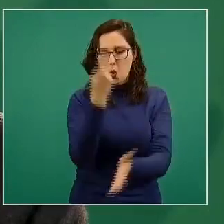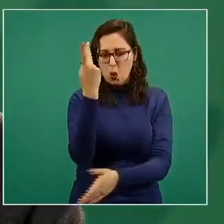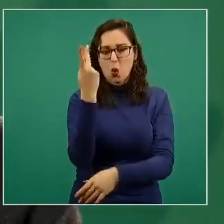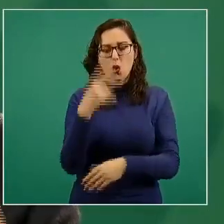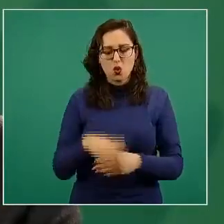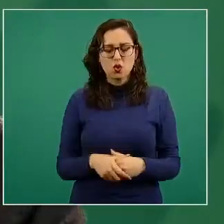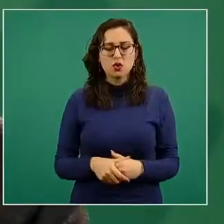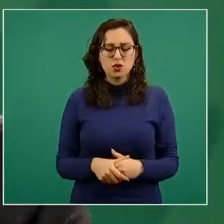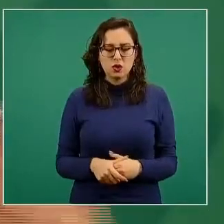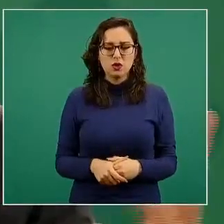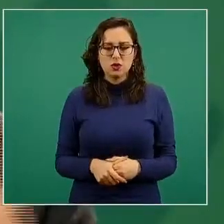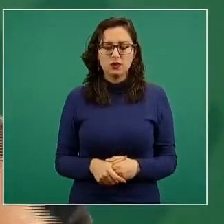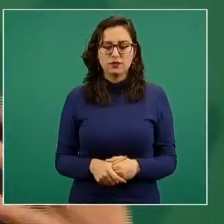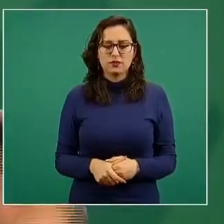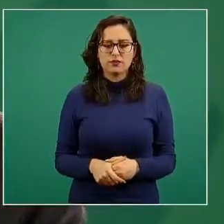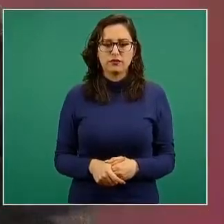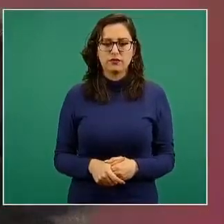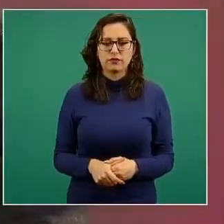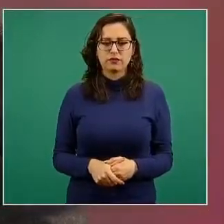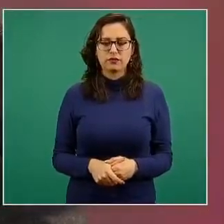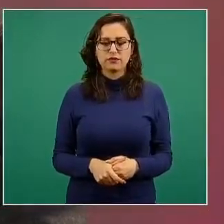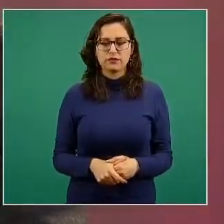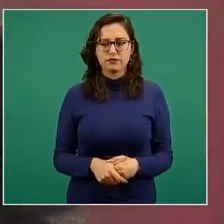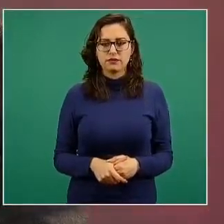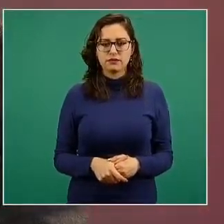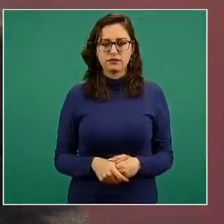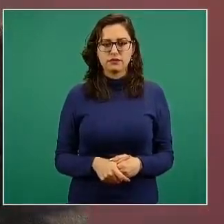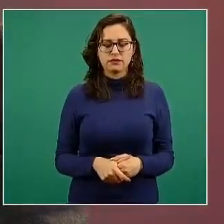poblacionales, tienen eficiencia en la transmisión.